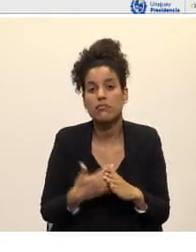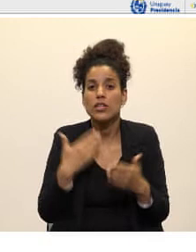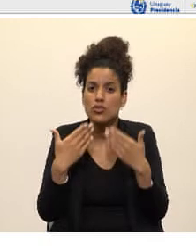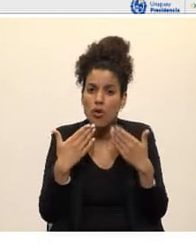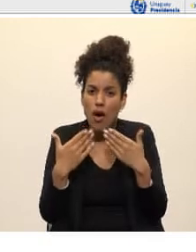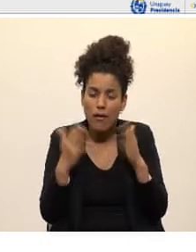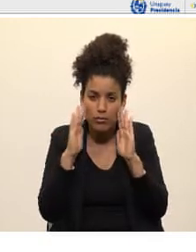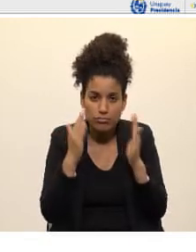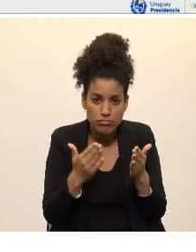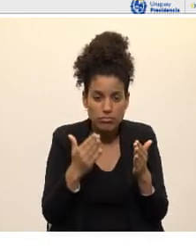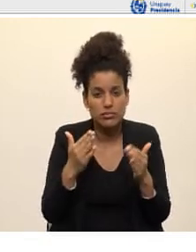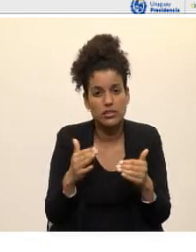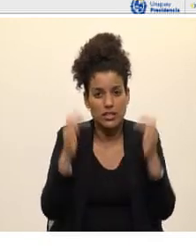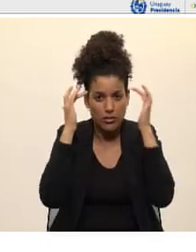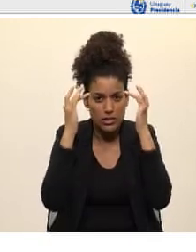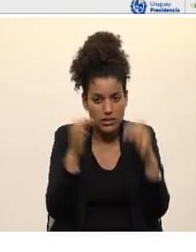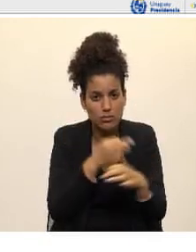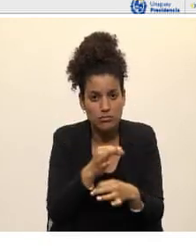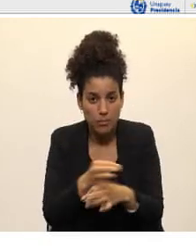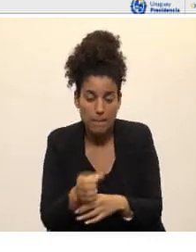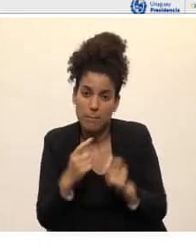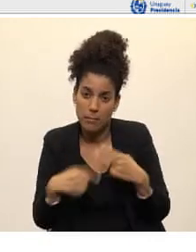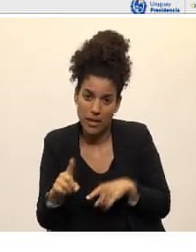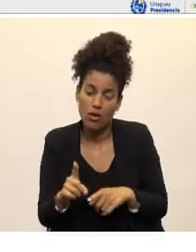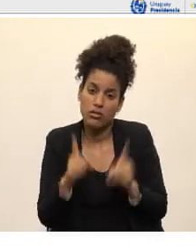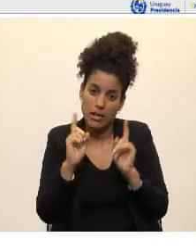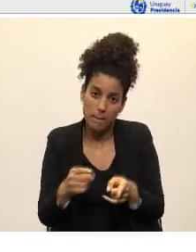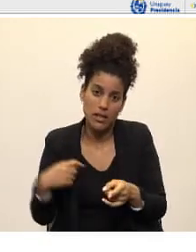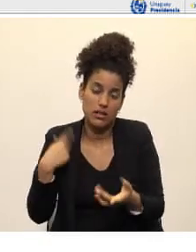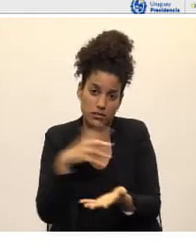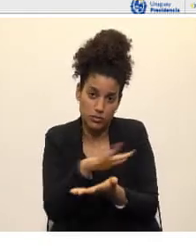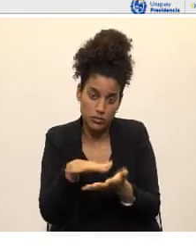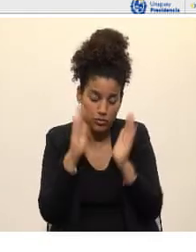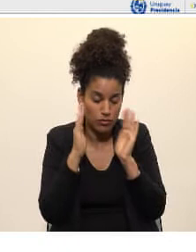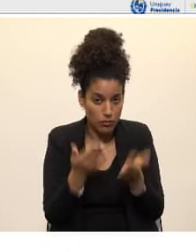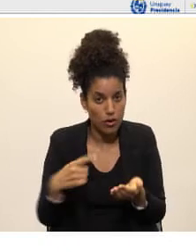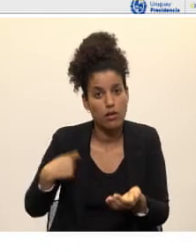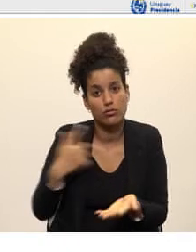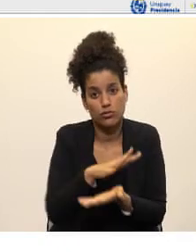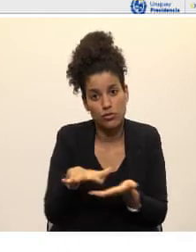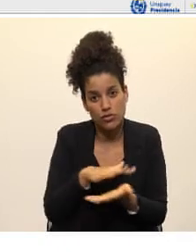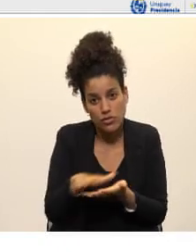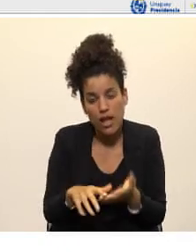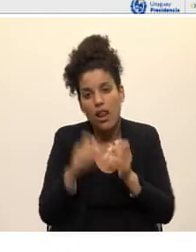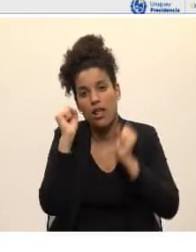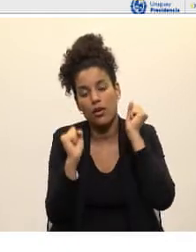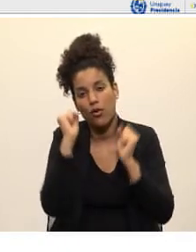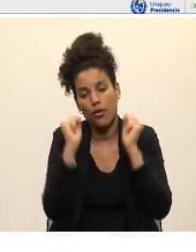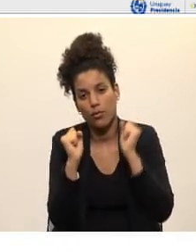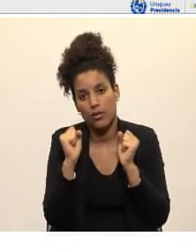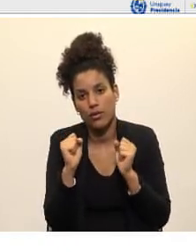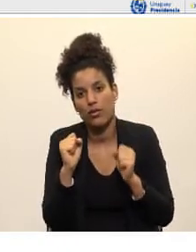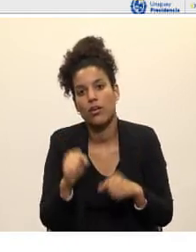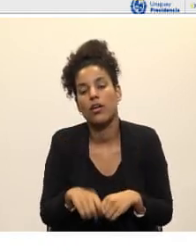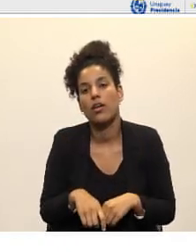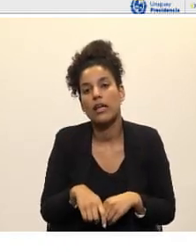lo pedagógico, pero también desde lo social, desde lo económico. Y en ese claroscuro, dice Gramsci,